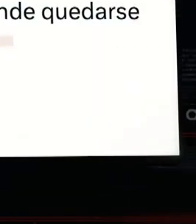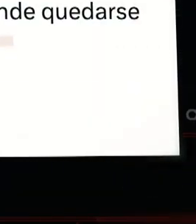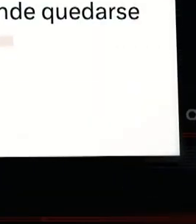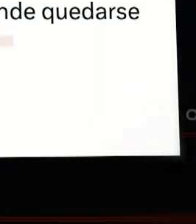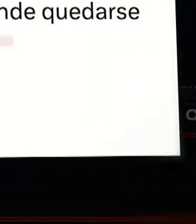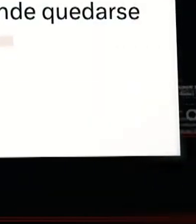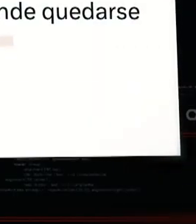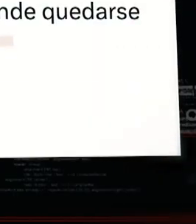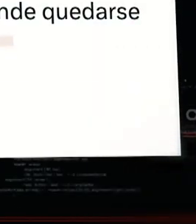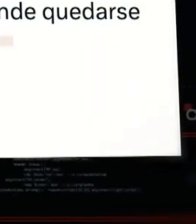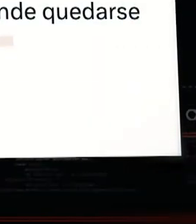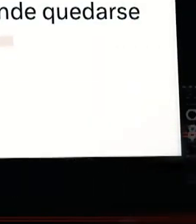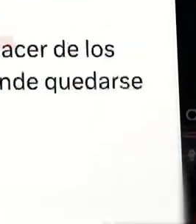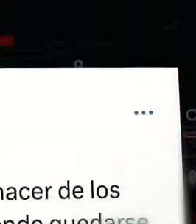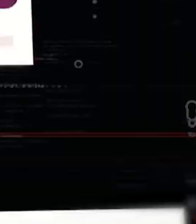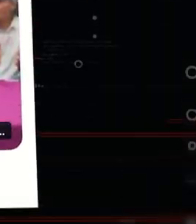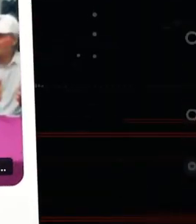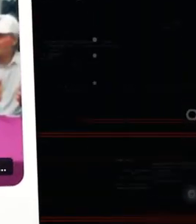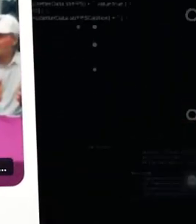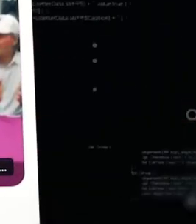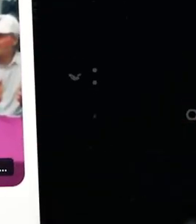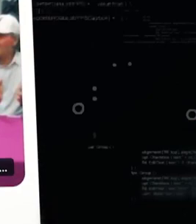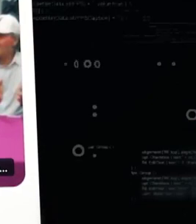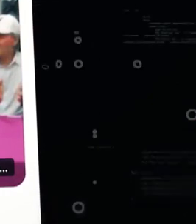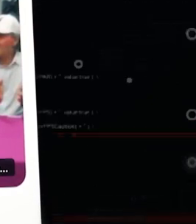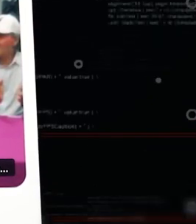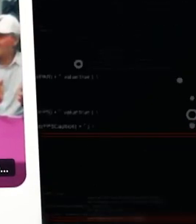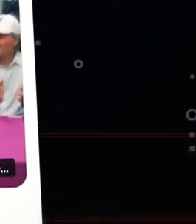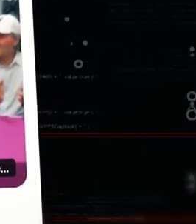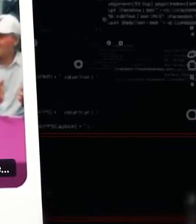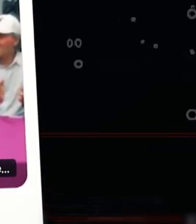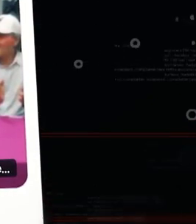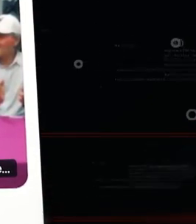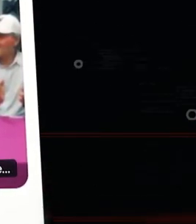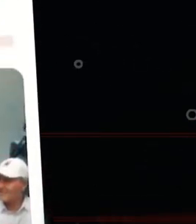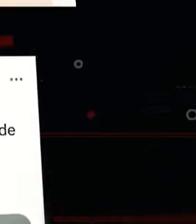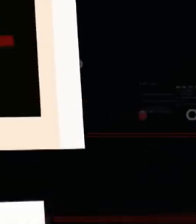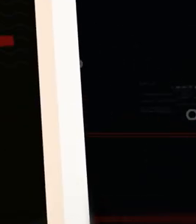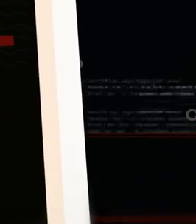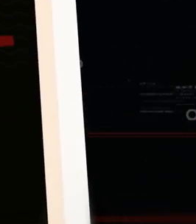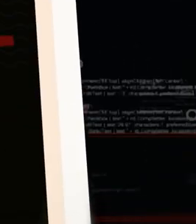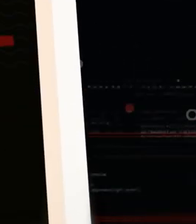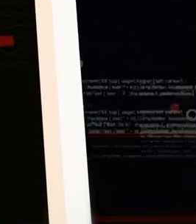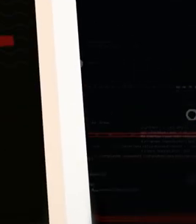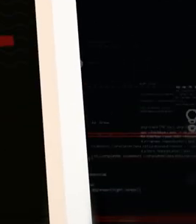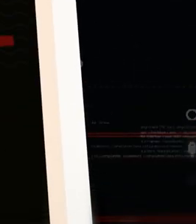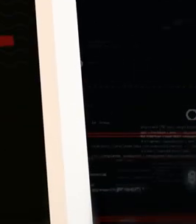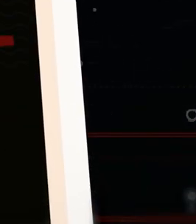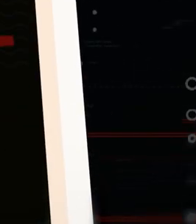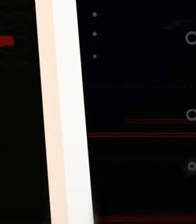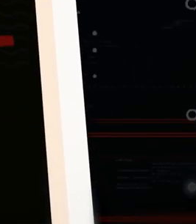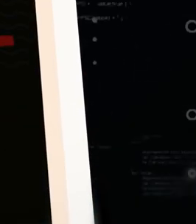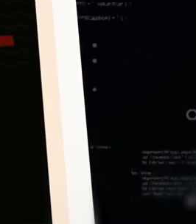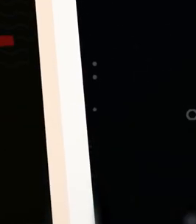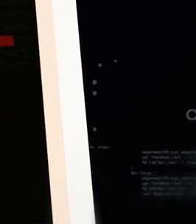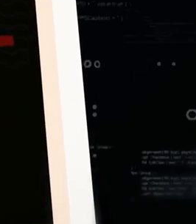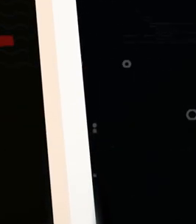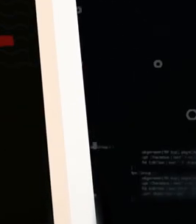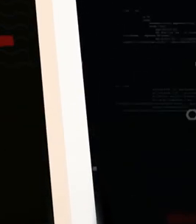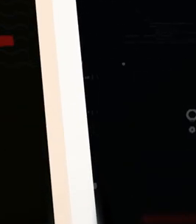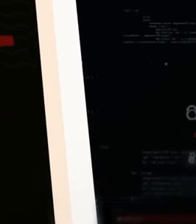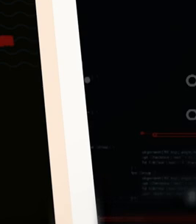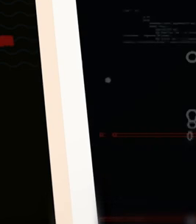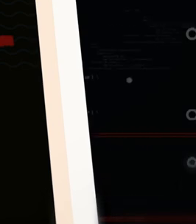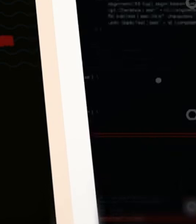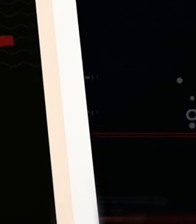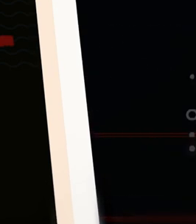propuesta facilitaría que el gobierno de México tomara el dinero de las pensiones y afores para financiar sus proyectos, poniendo en